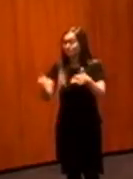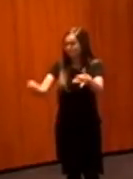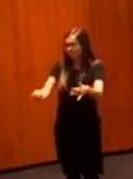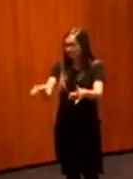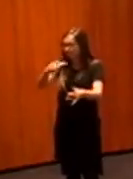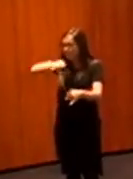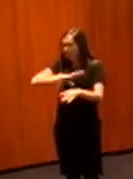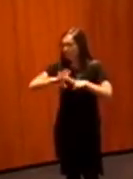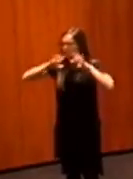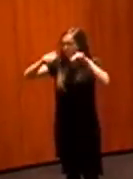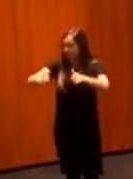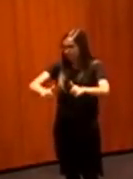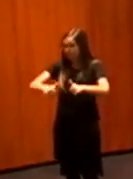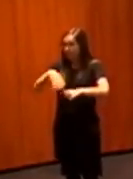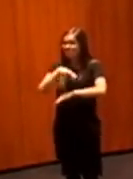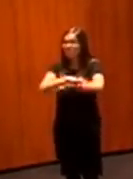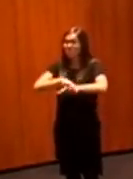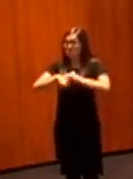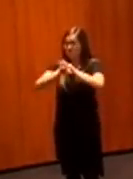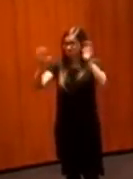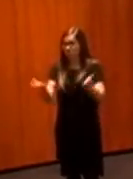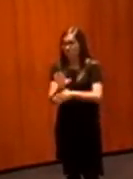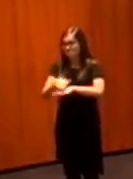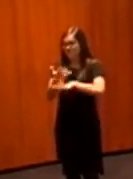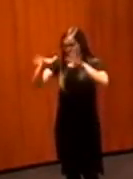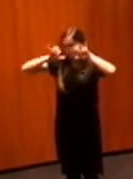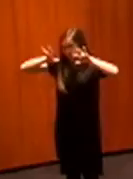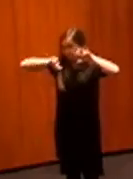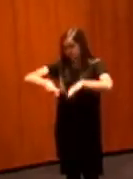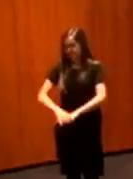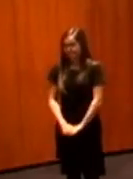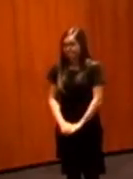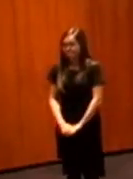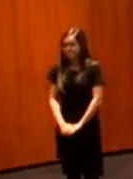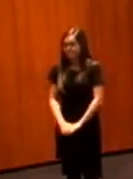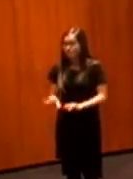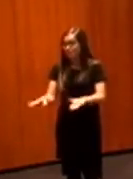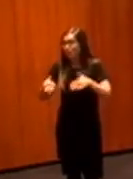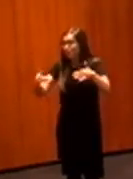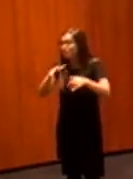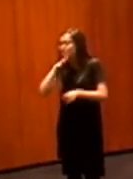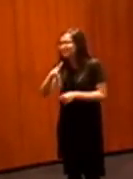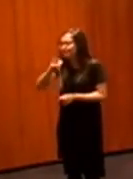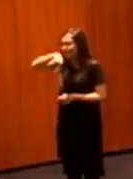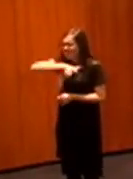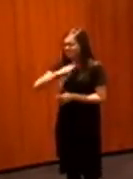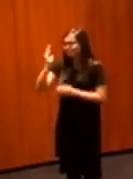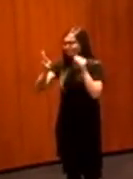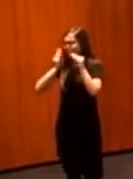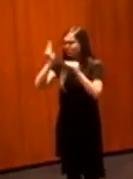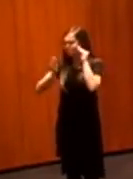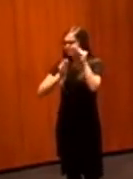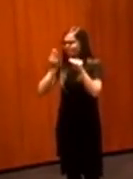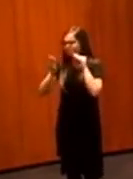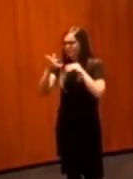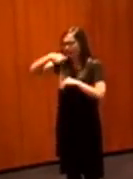inician lo que es el diseño universal para el aprendizaje, porque lo que se propone es que puedan